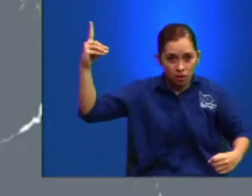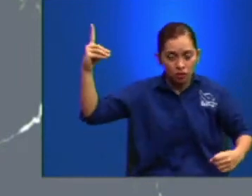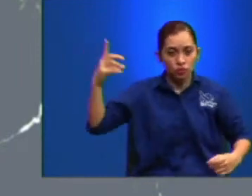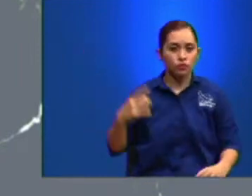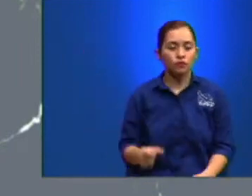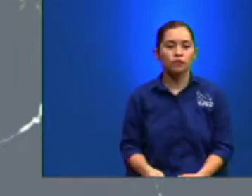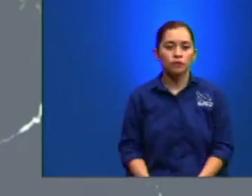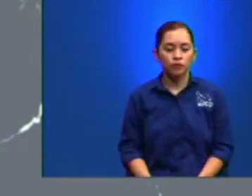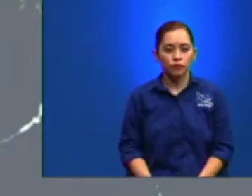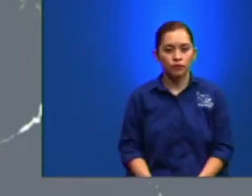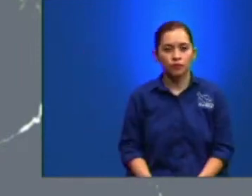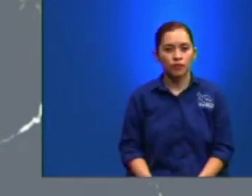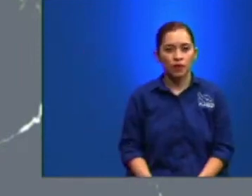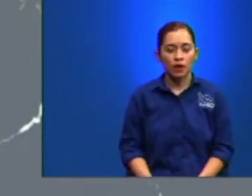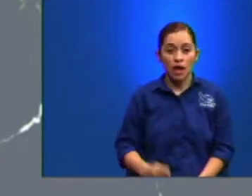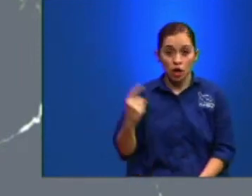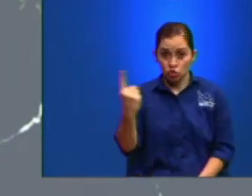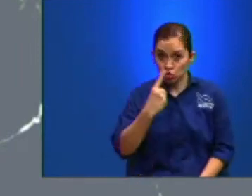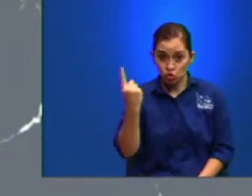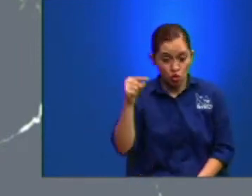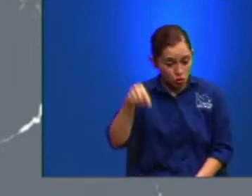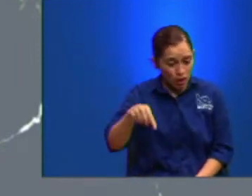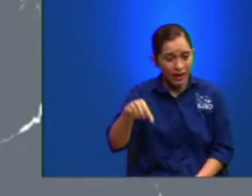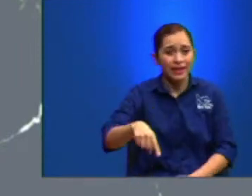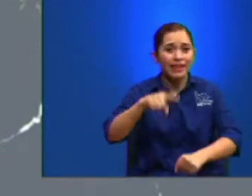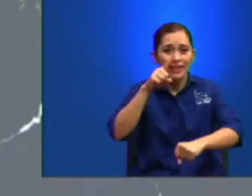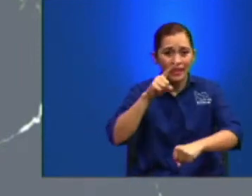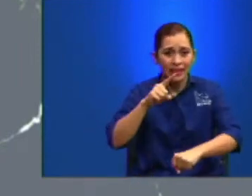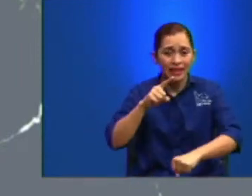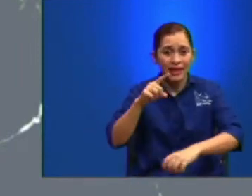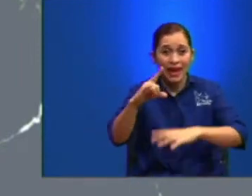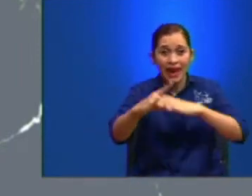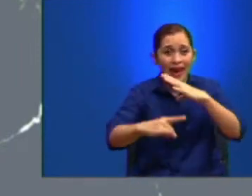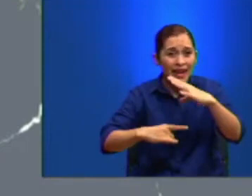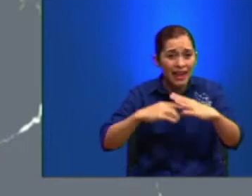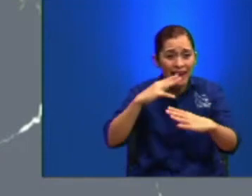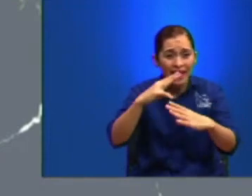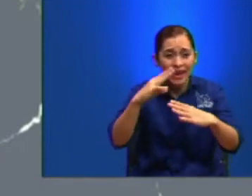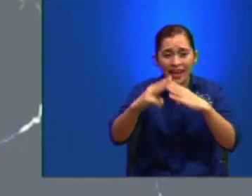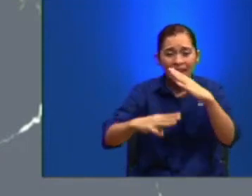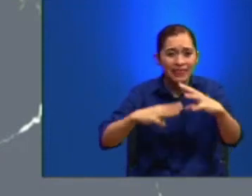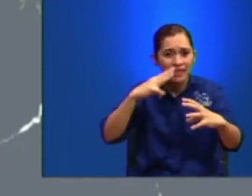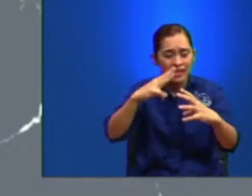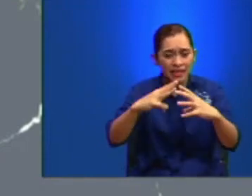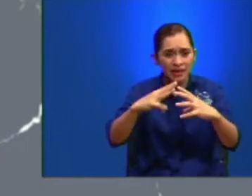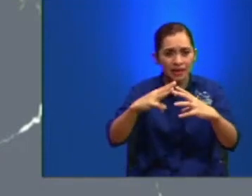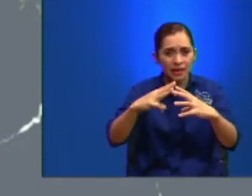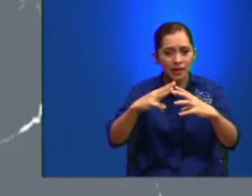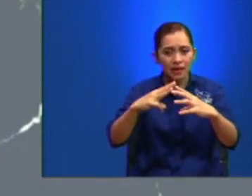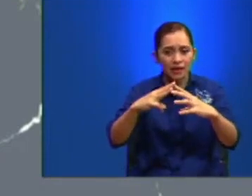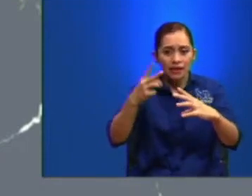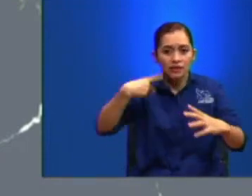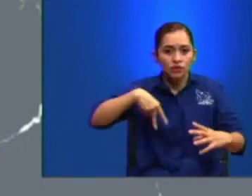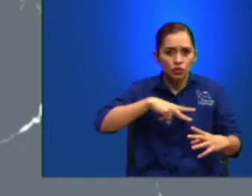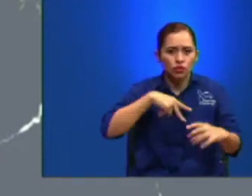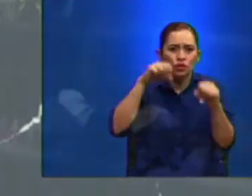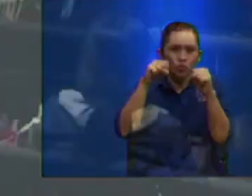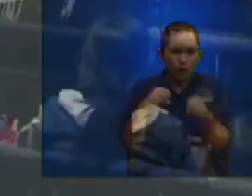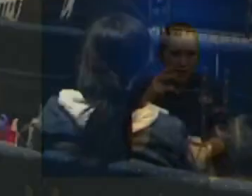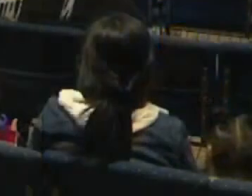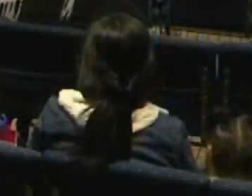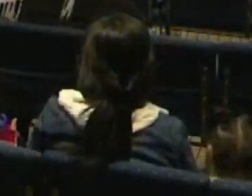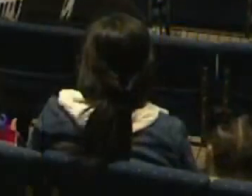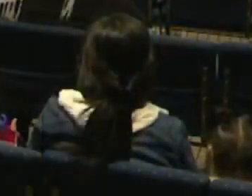hermano solo aquí en la tierra sólo en él sólo si pudiéramos ver los insectos sería